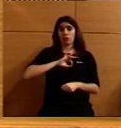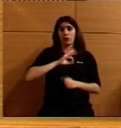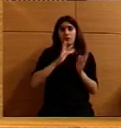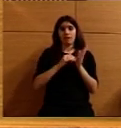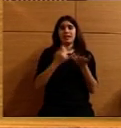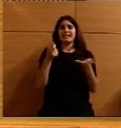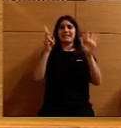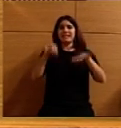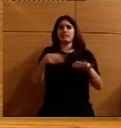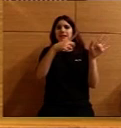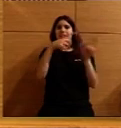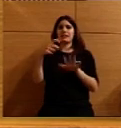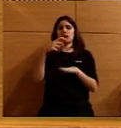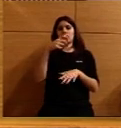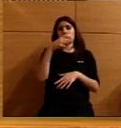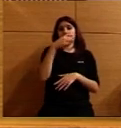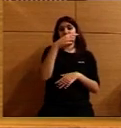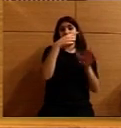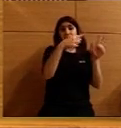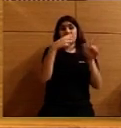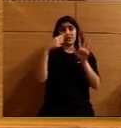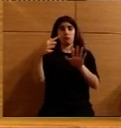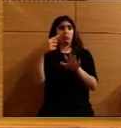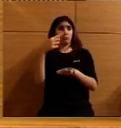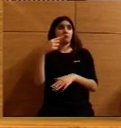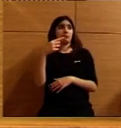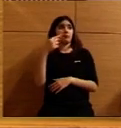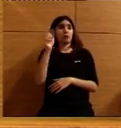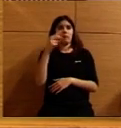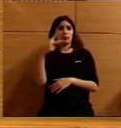expedient 6.557-21. Té la paraula